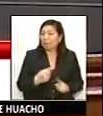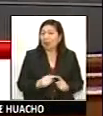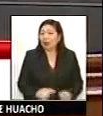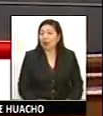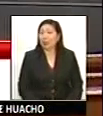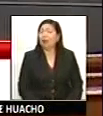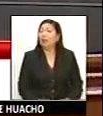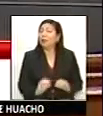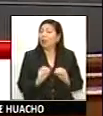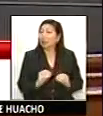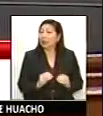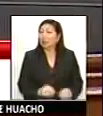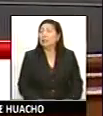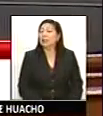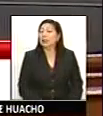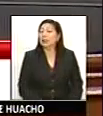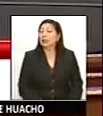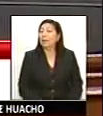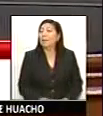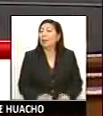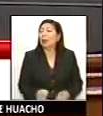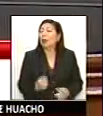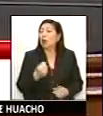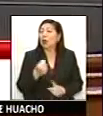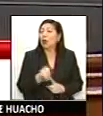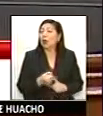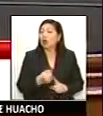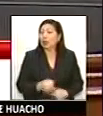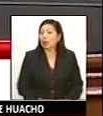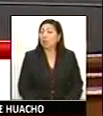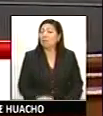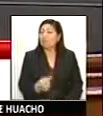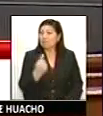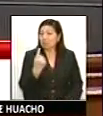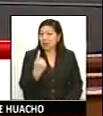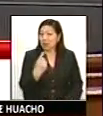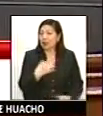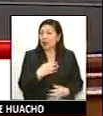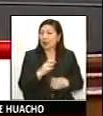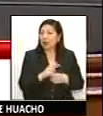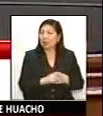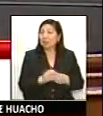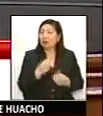somos rivales, somos una familia para luchar por, primero, los intereses del